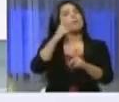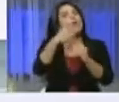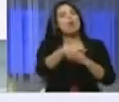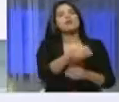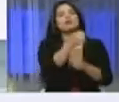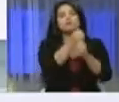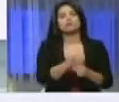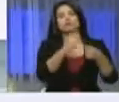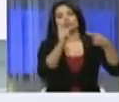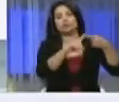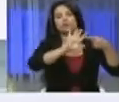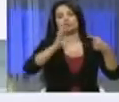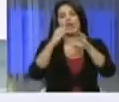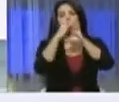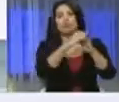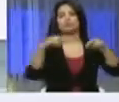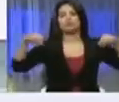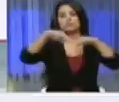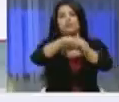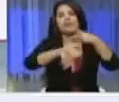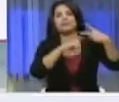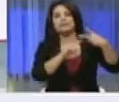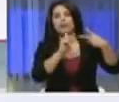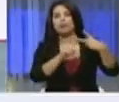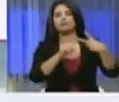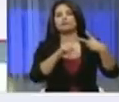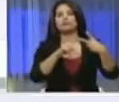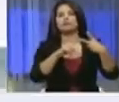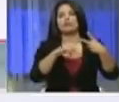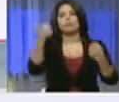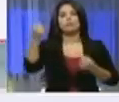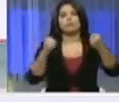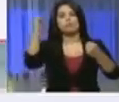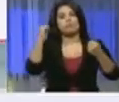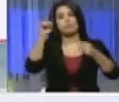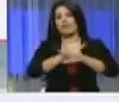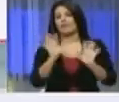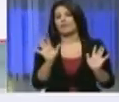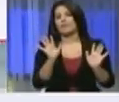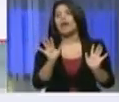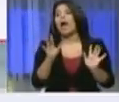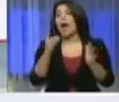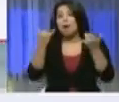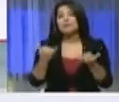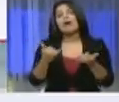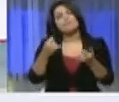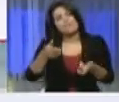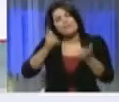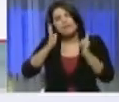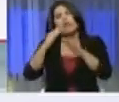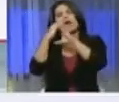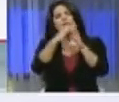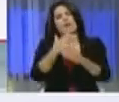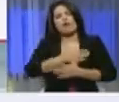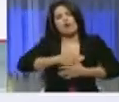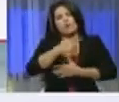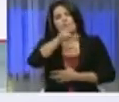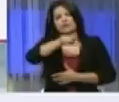¿eh? Démosle todas las facilidades para que el paso peatonal sea cada vez más tranquilo, más